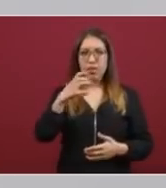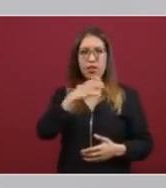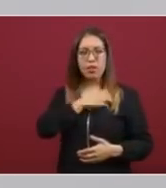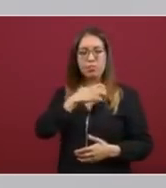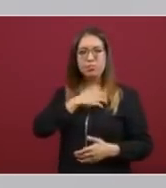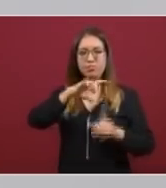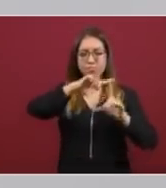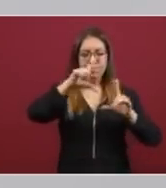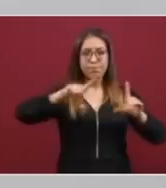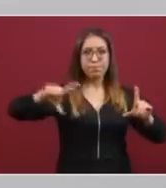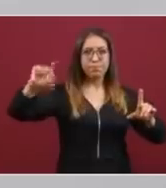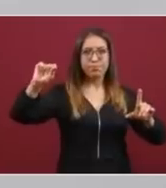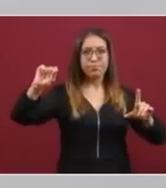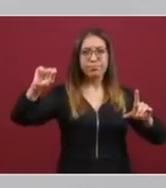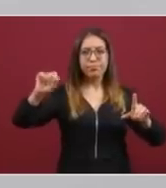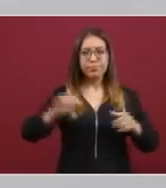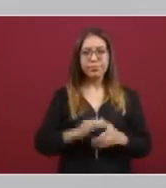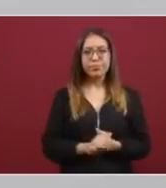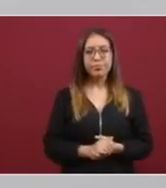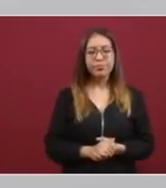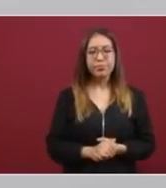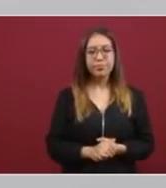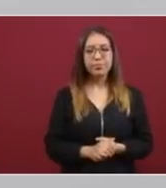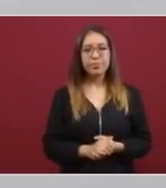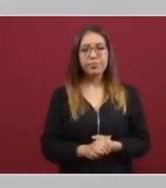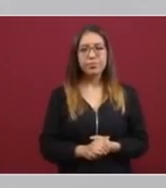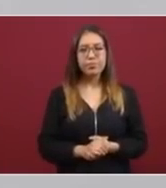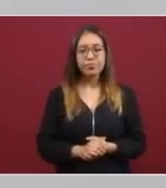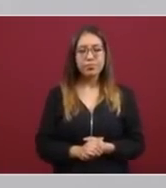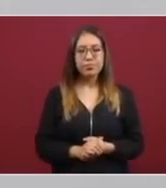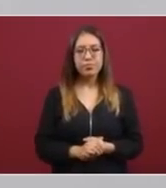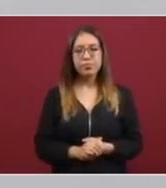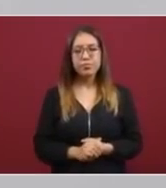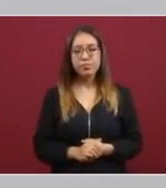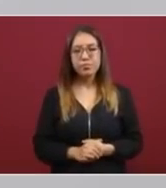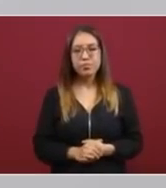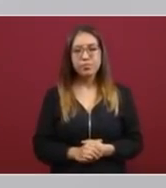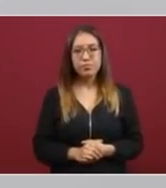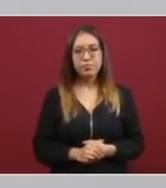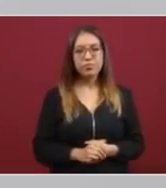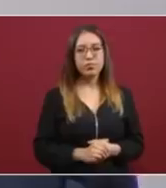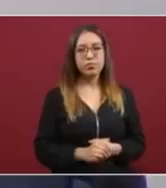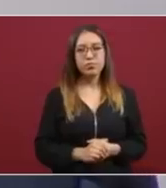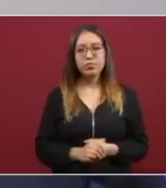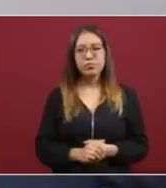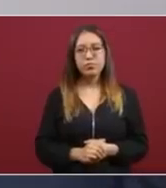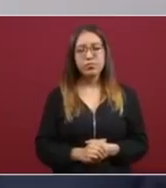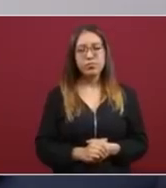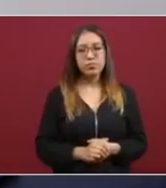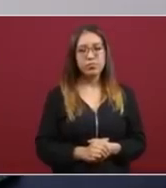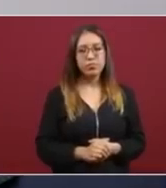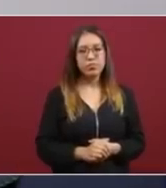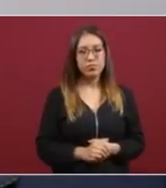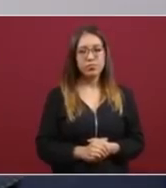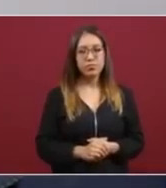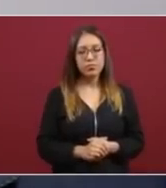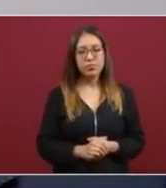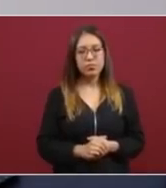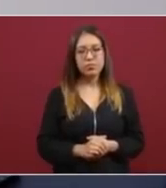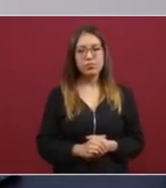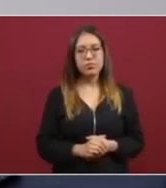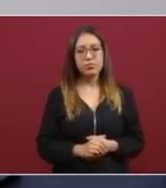República, solo es comparable a la solidaridad que se